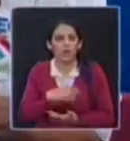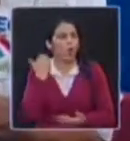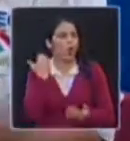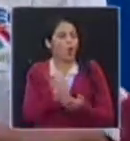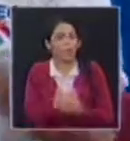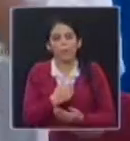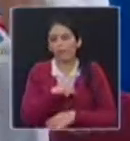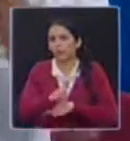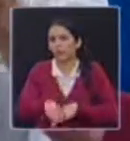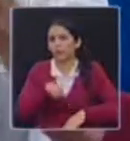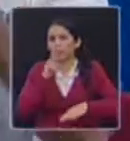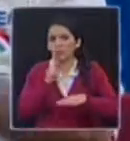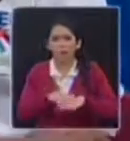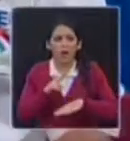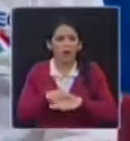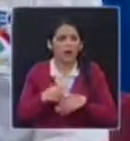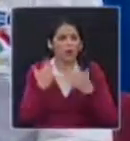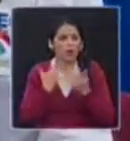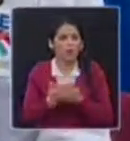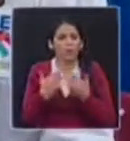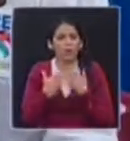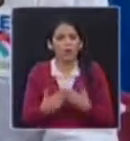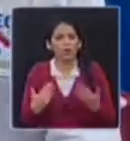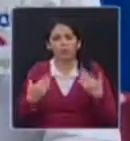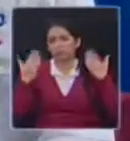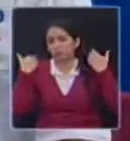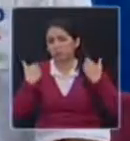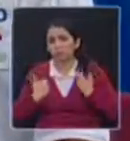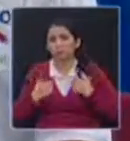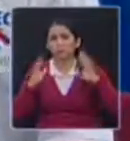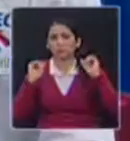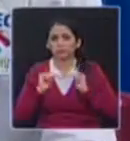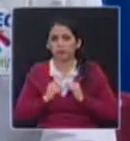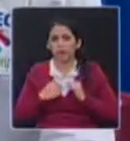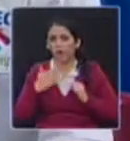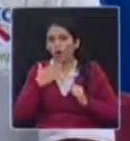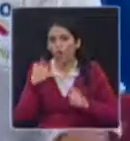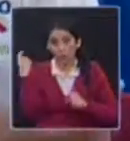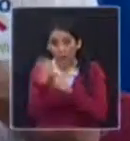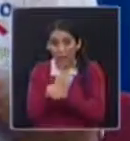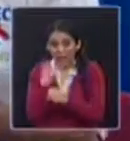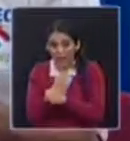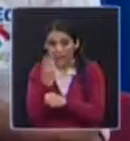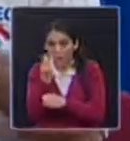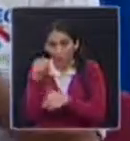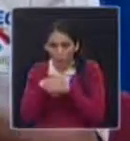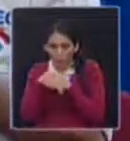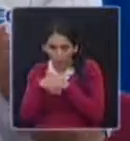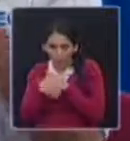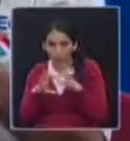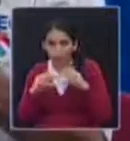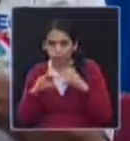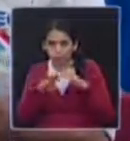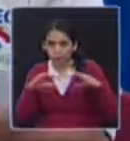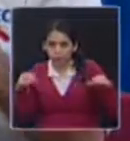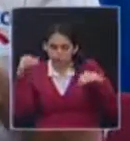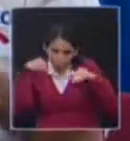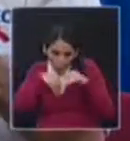comprarse lo que deseen, porque la gente no trabaja para poner el dinero bajo el colchón. La gente trabaja para tener